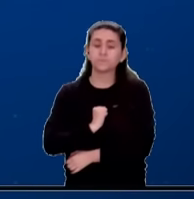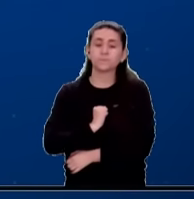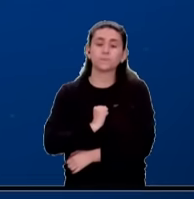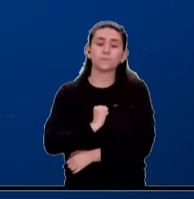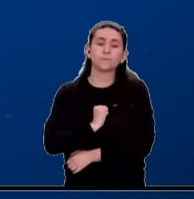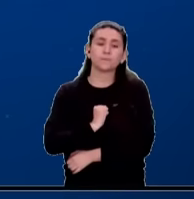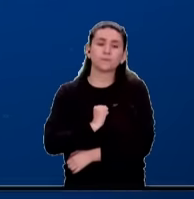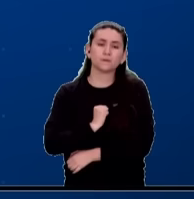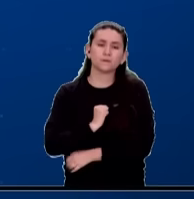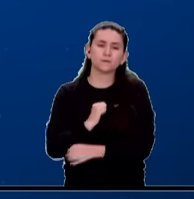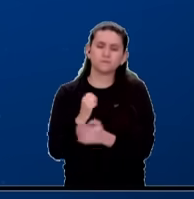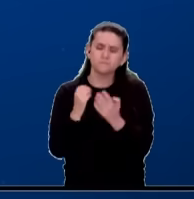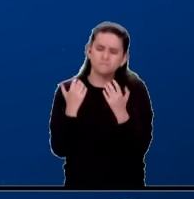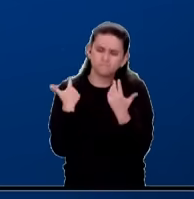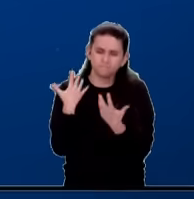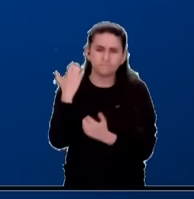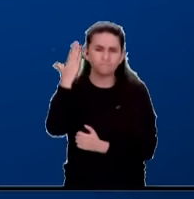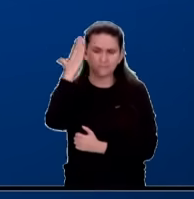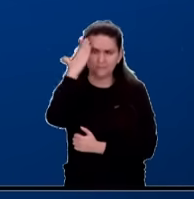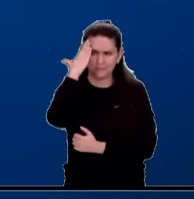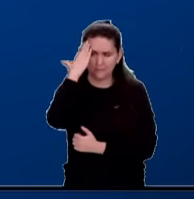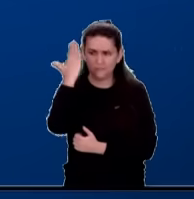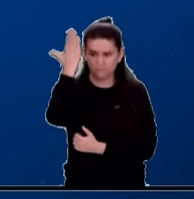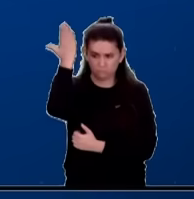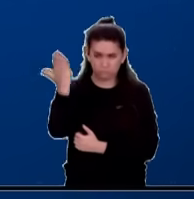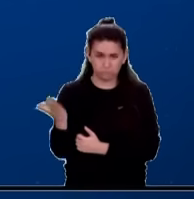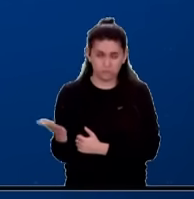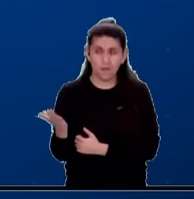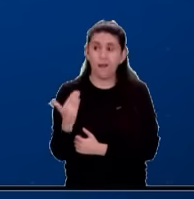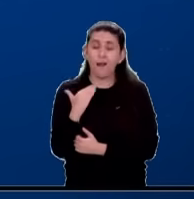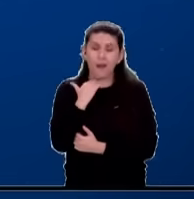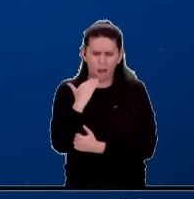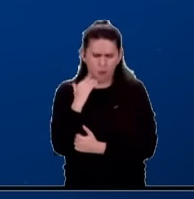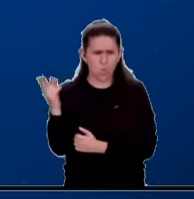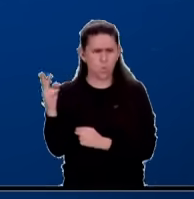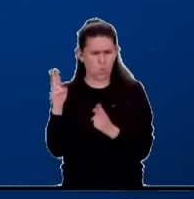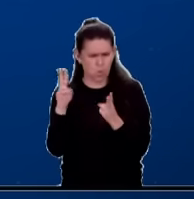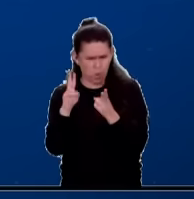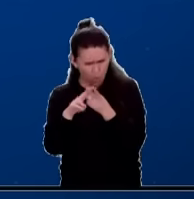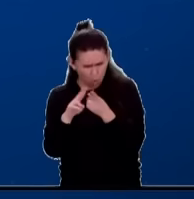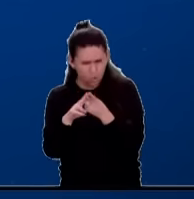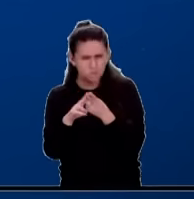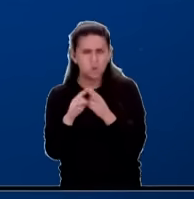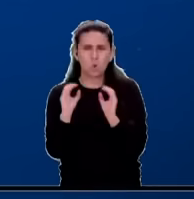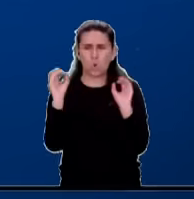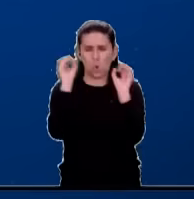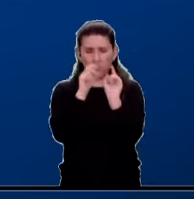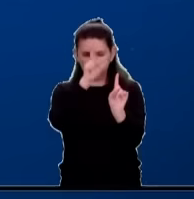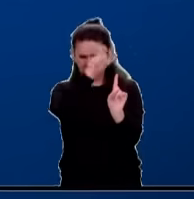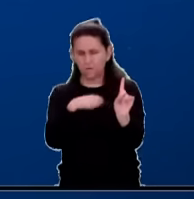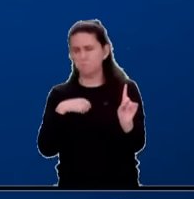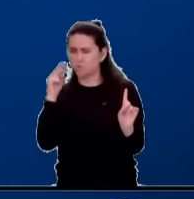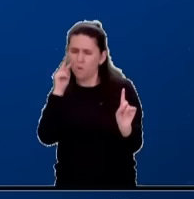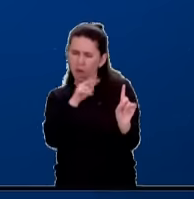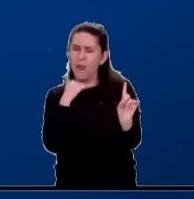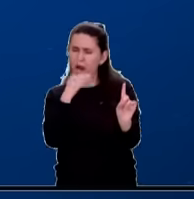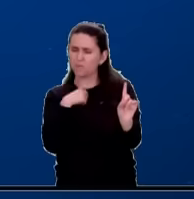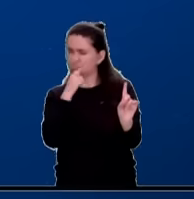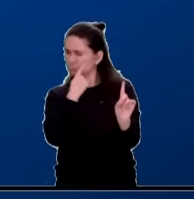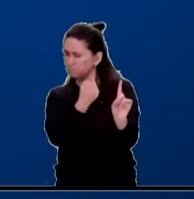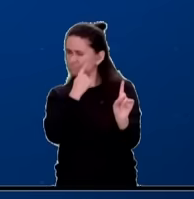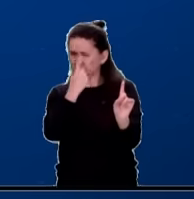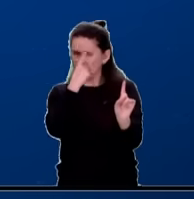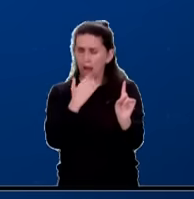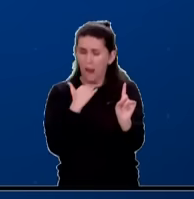entonces para conocer y saber si ustedes de pronto conocían o habían visto a este hombre, el señalado responsable de la